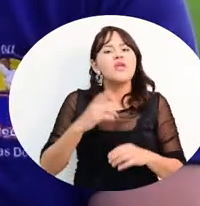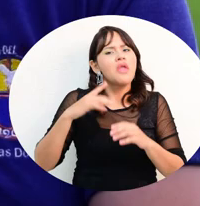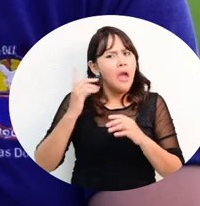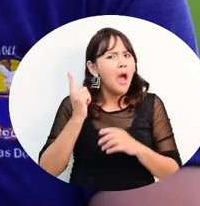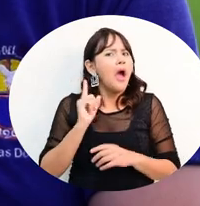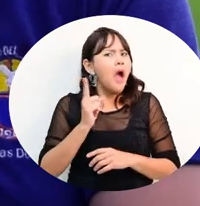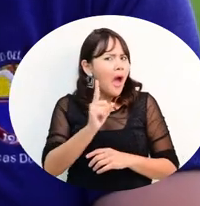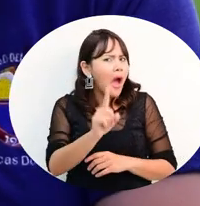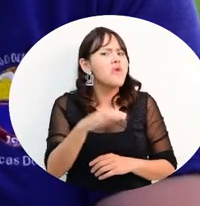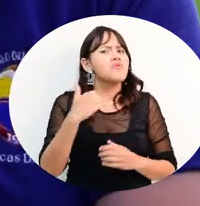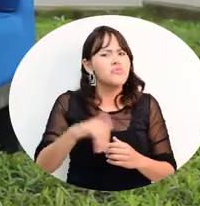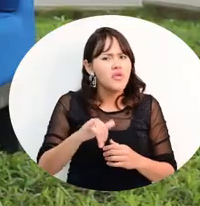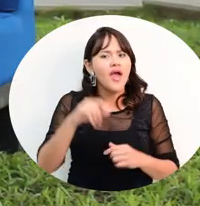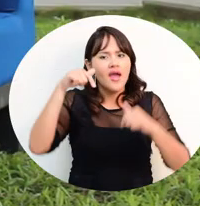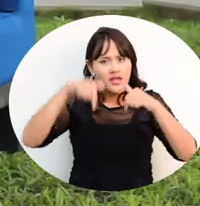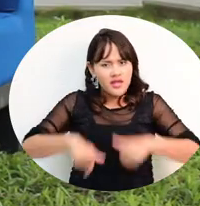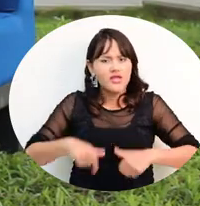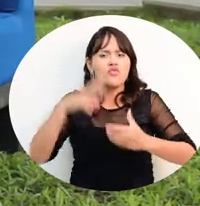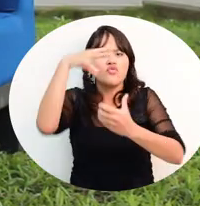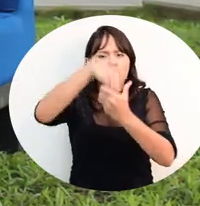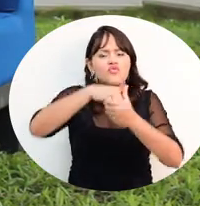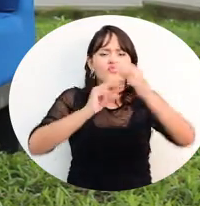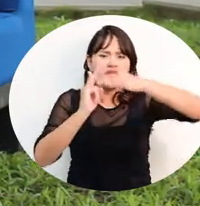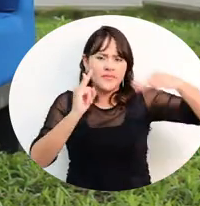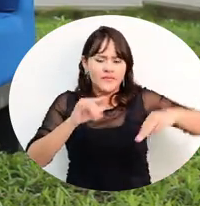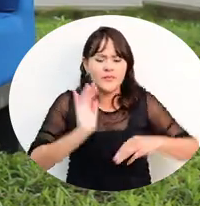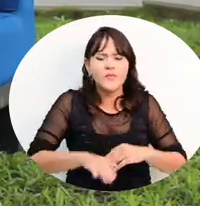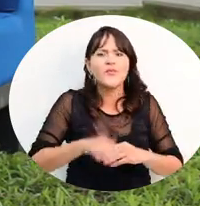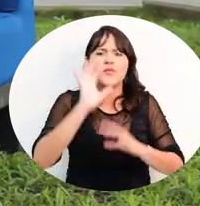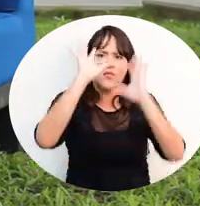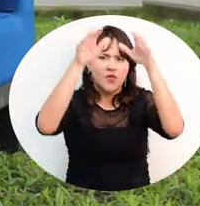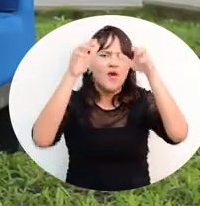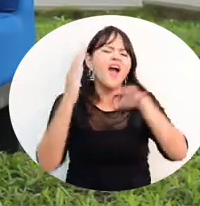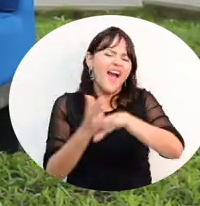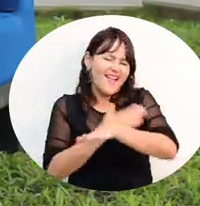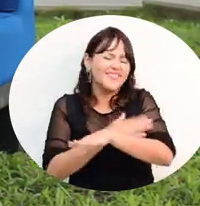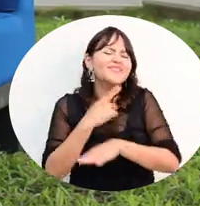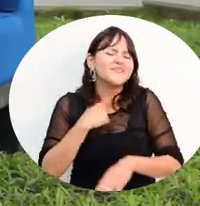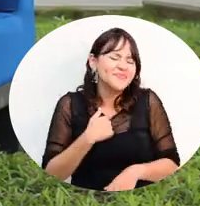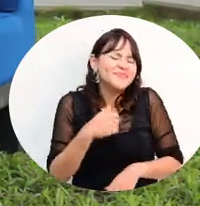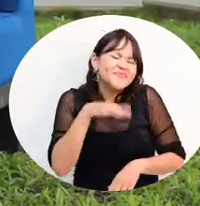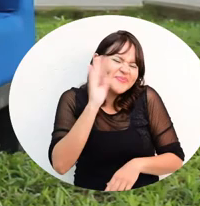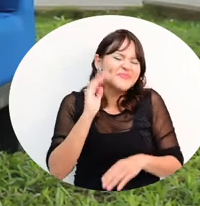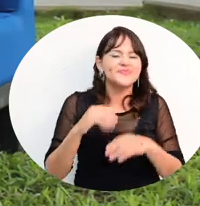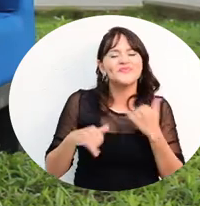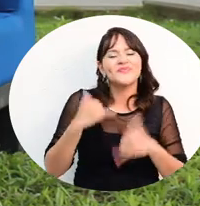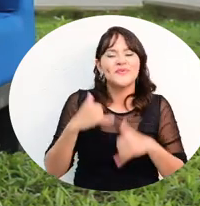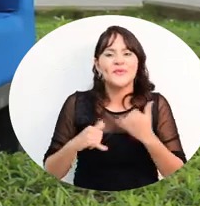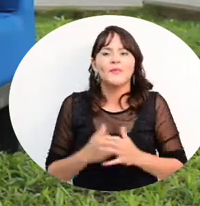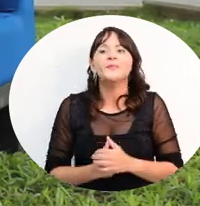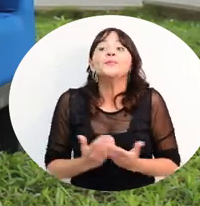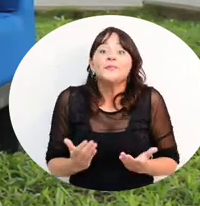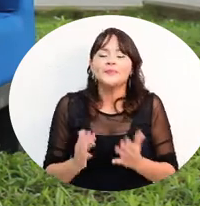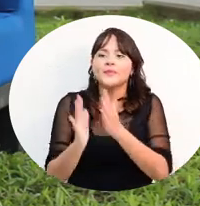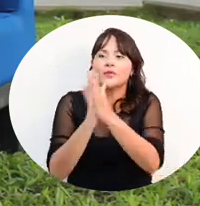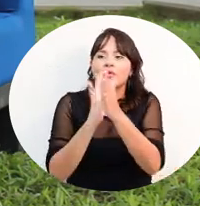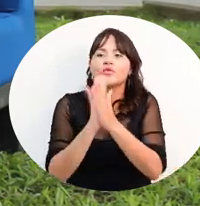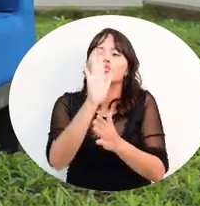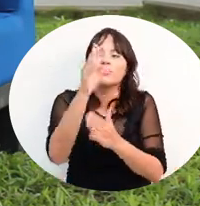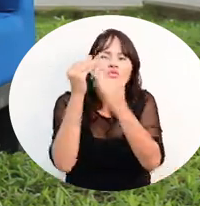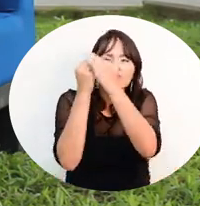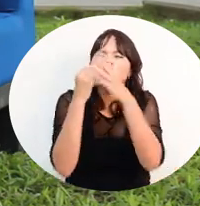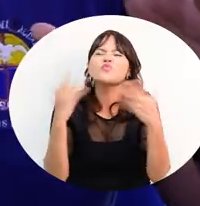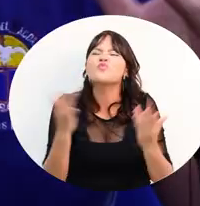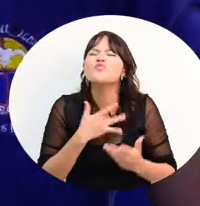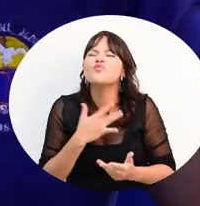aquí en la selección de la universidad. Ah, fuiste selección sí. De la universidad. Sí. Eso está bien. Bueno, Rubén, vamos a pasar directamente a los de la prueba. ¿Cómo